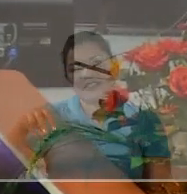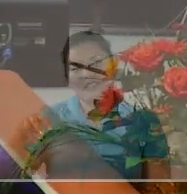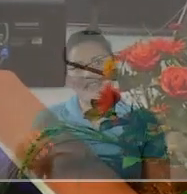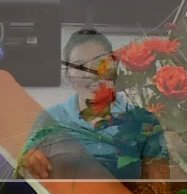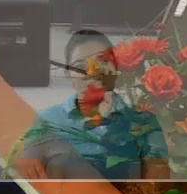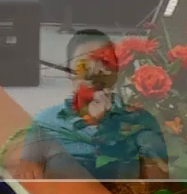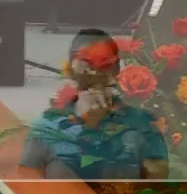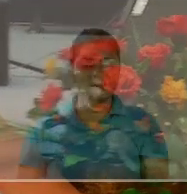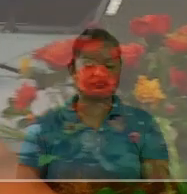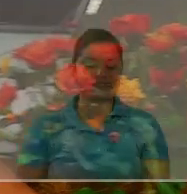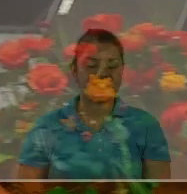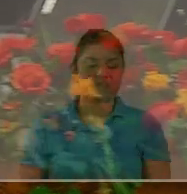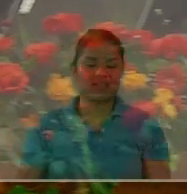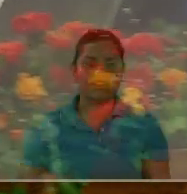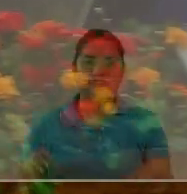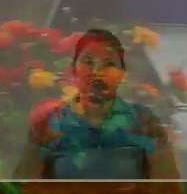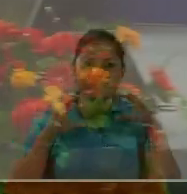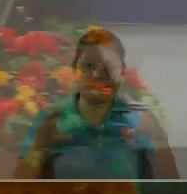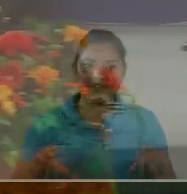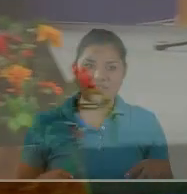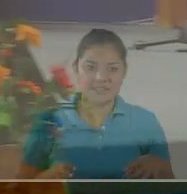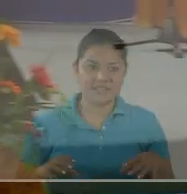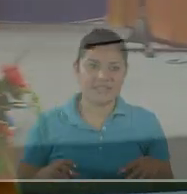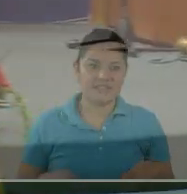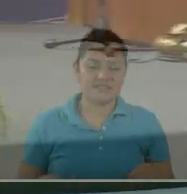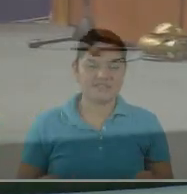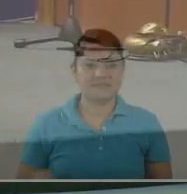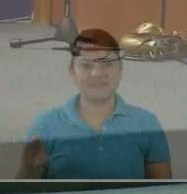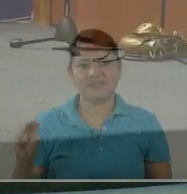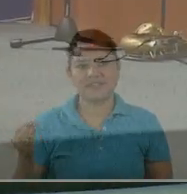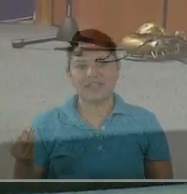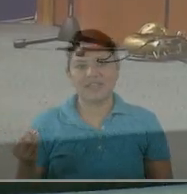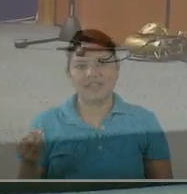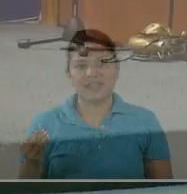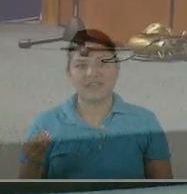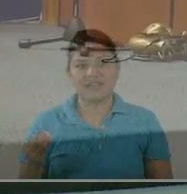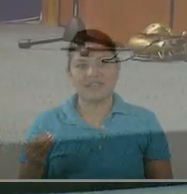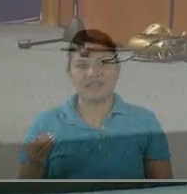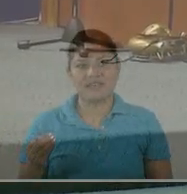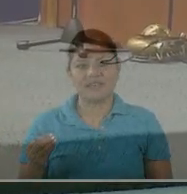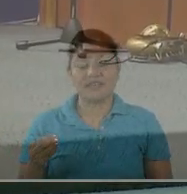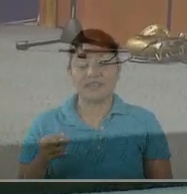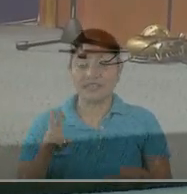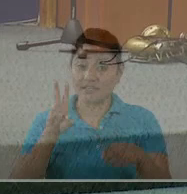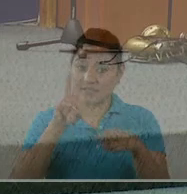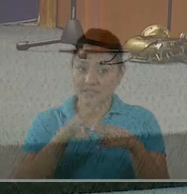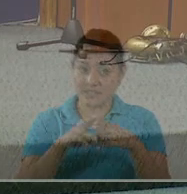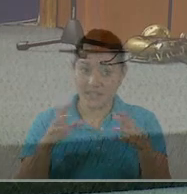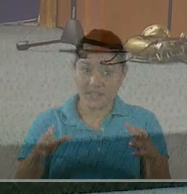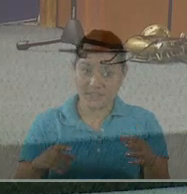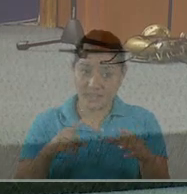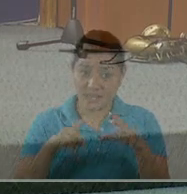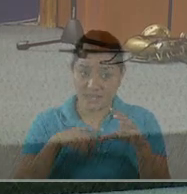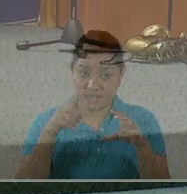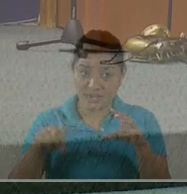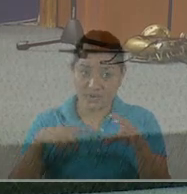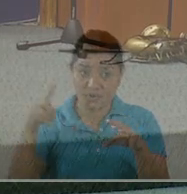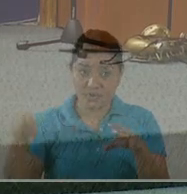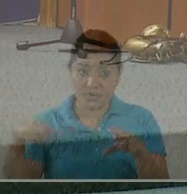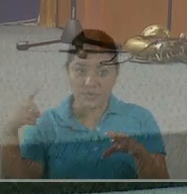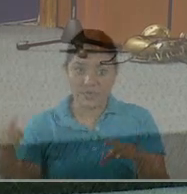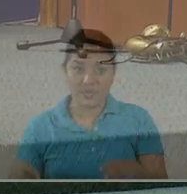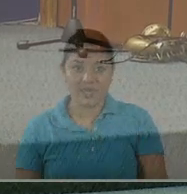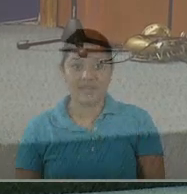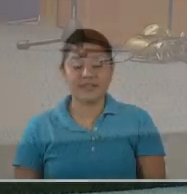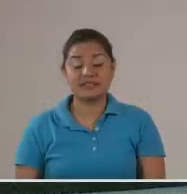cida de ruedas lo que tenga bastón y y llegan unos que no les puedo decir